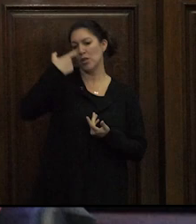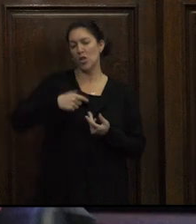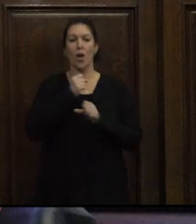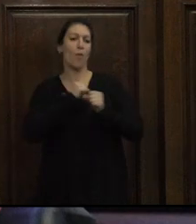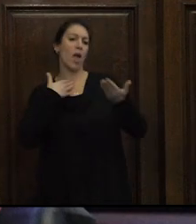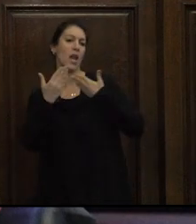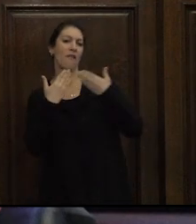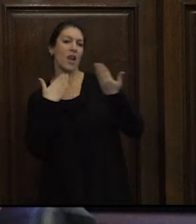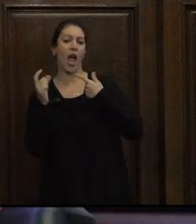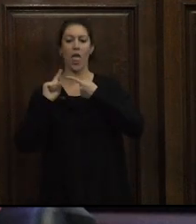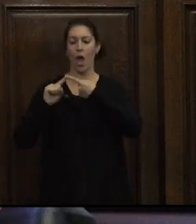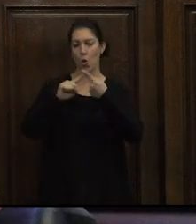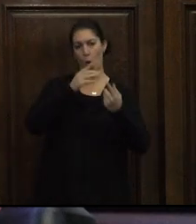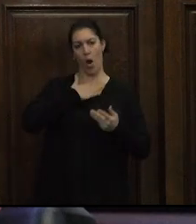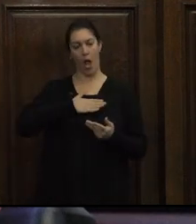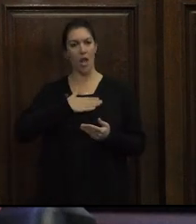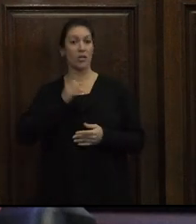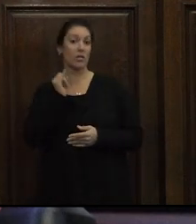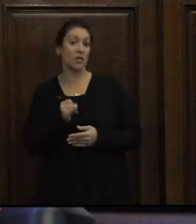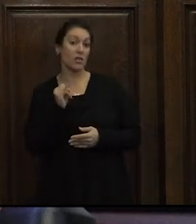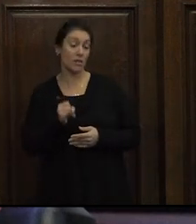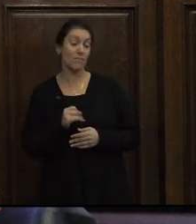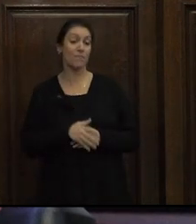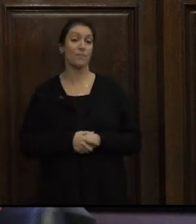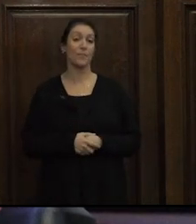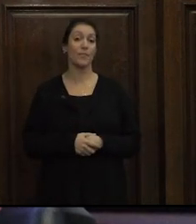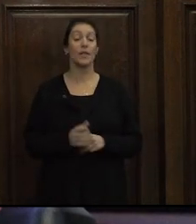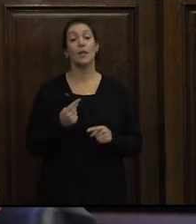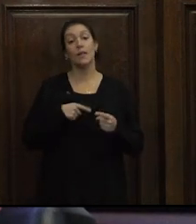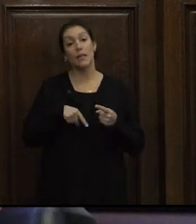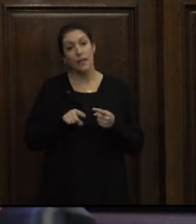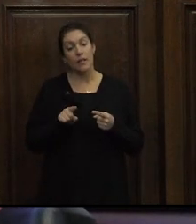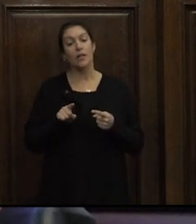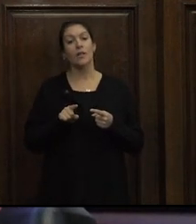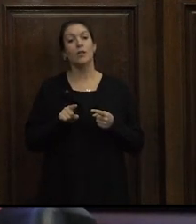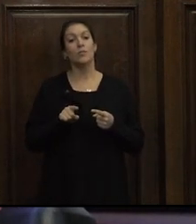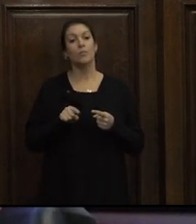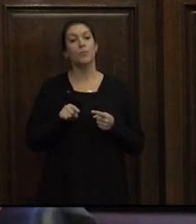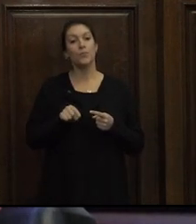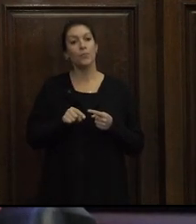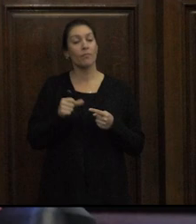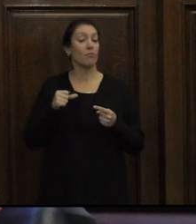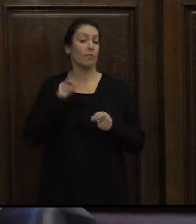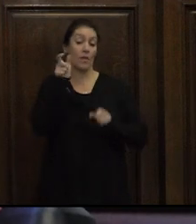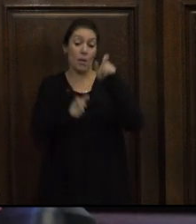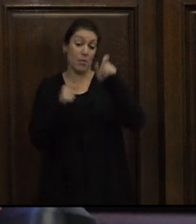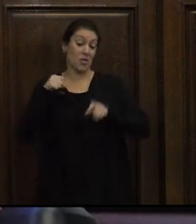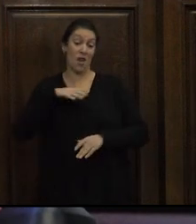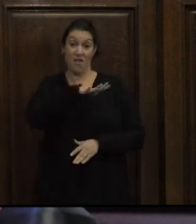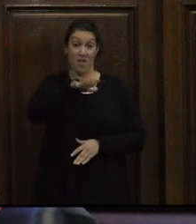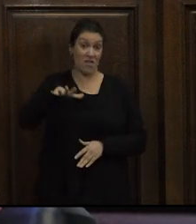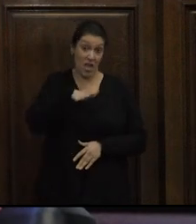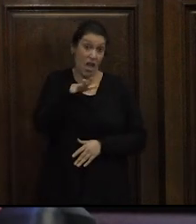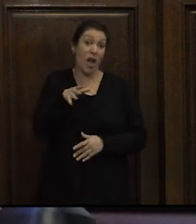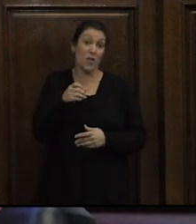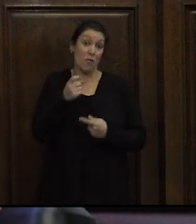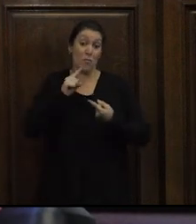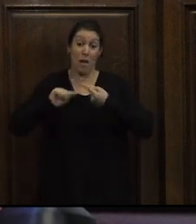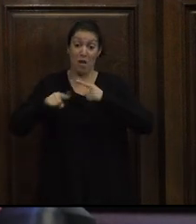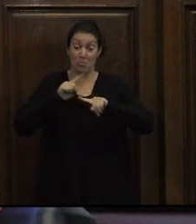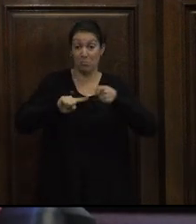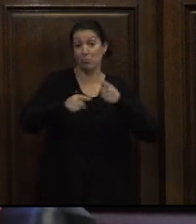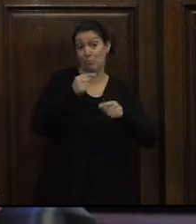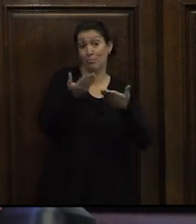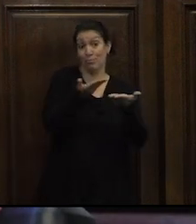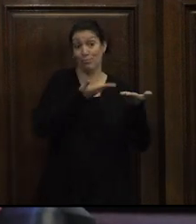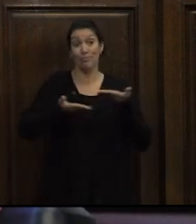y demás. Todo eso, estoy diciendo así medio irónicamente, de alguna manera hacía que la civilización funcionase, ¿no?